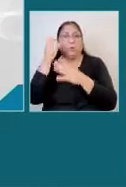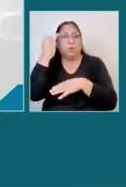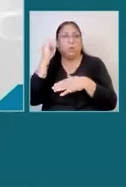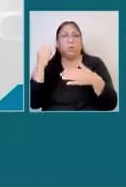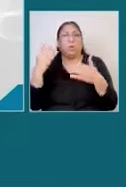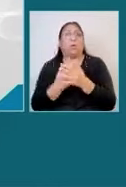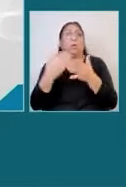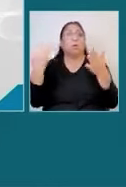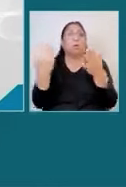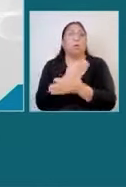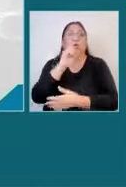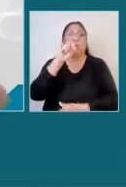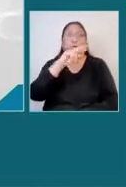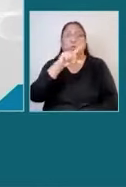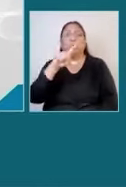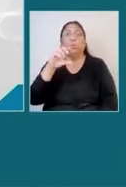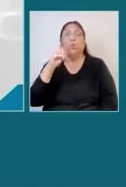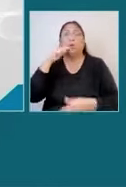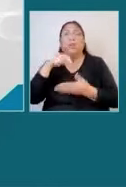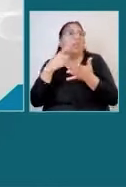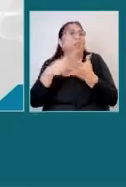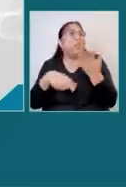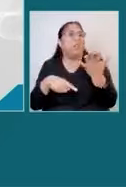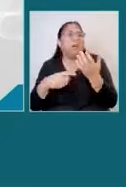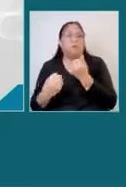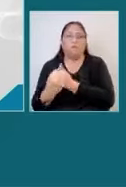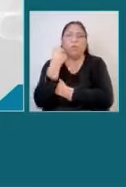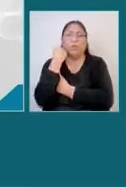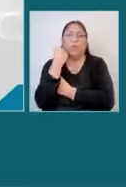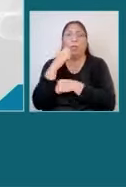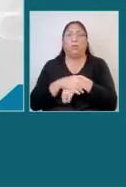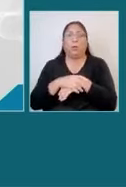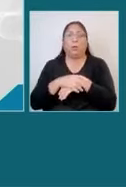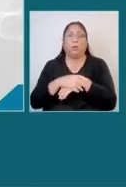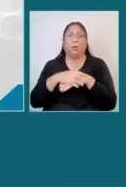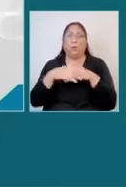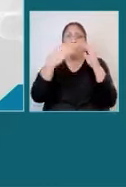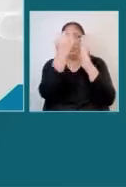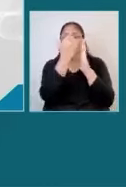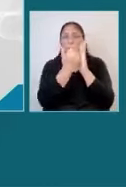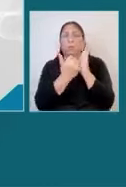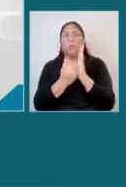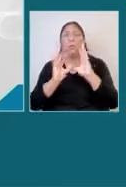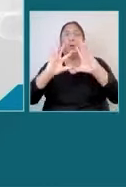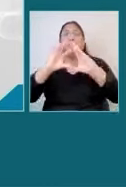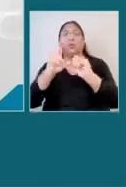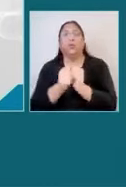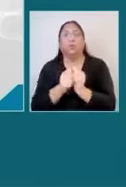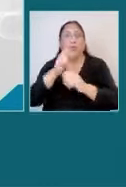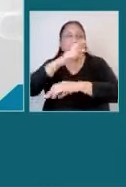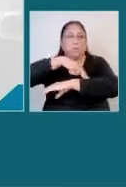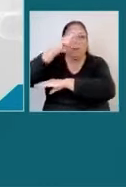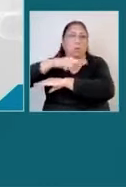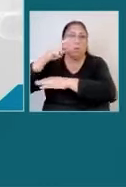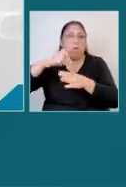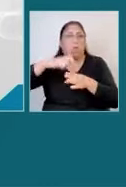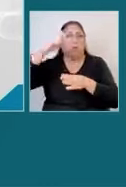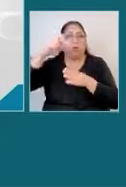InnovaSuyu, ¿no? Que busca fortalecer los esquemas asociativos en las regiones. Son proyectos